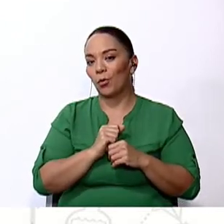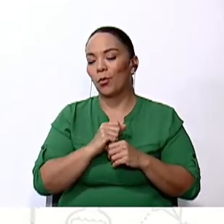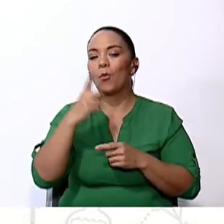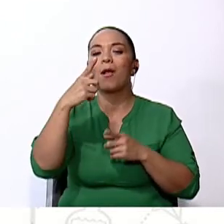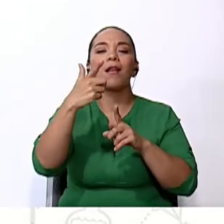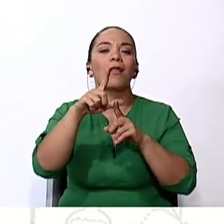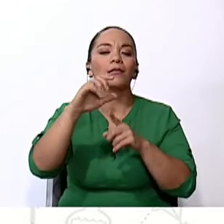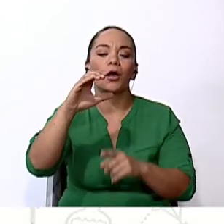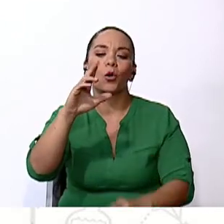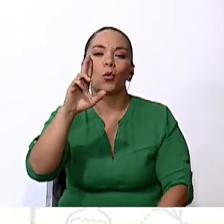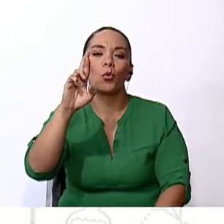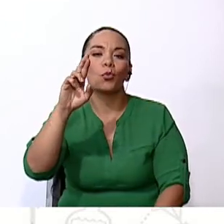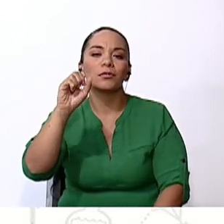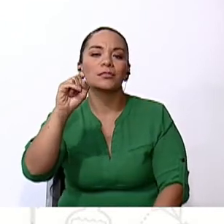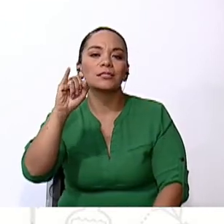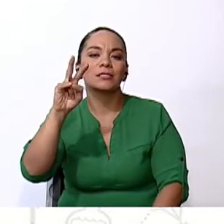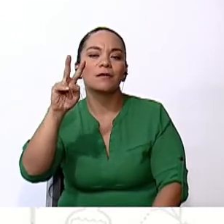cursiva?